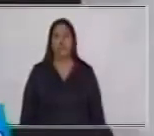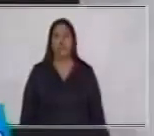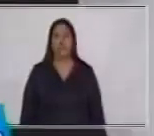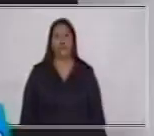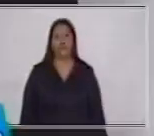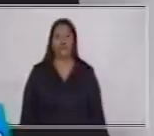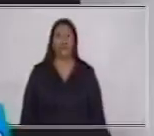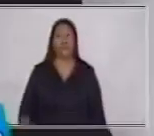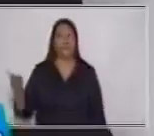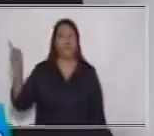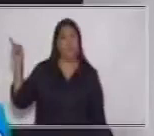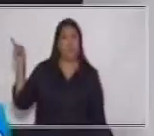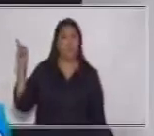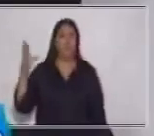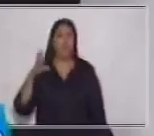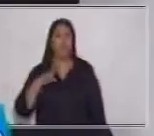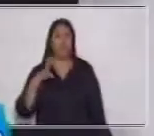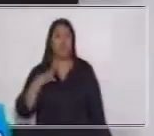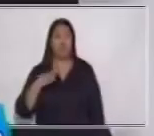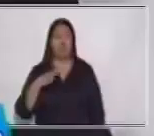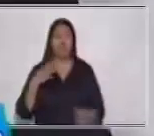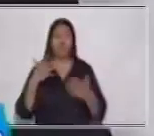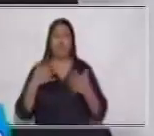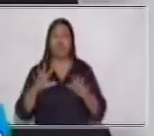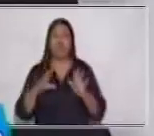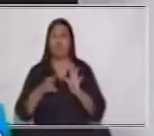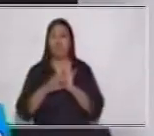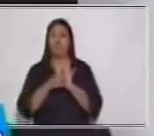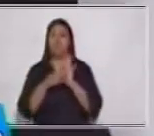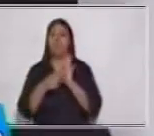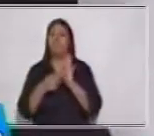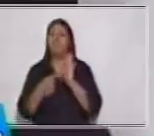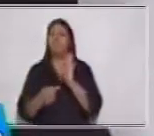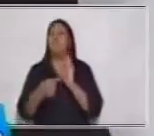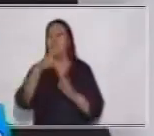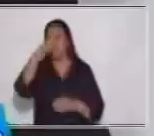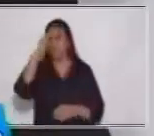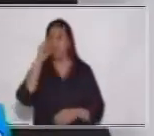Aquí tenemos ya las operaciones que vamos a trabajar durante estos días.